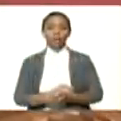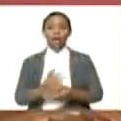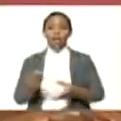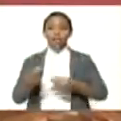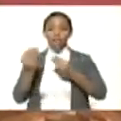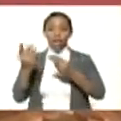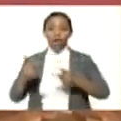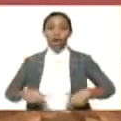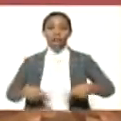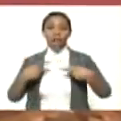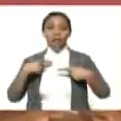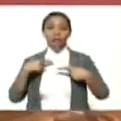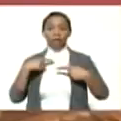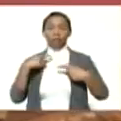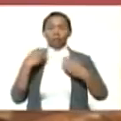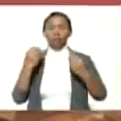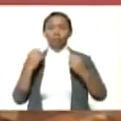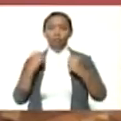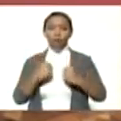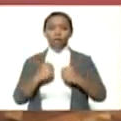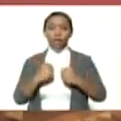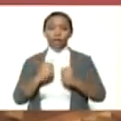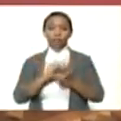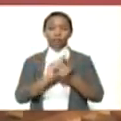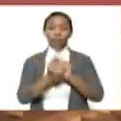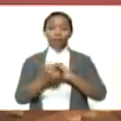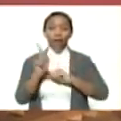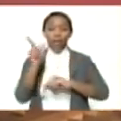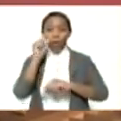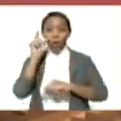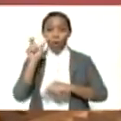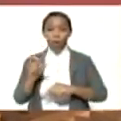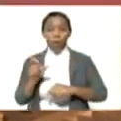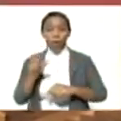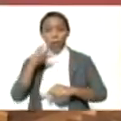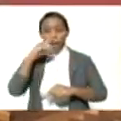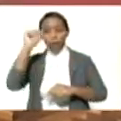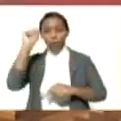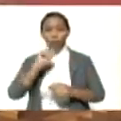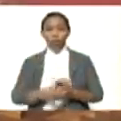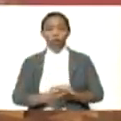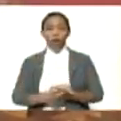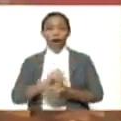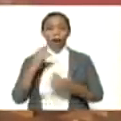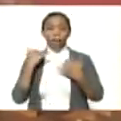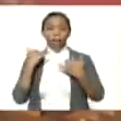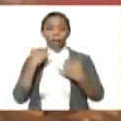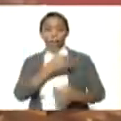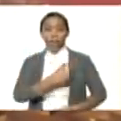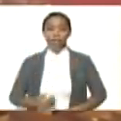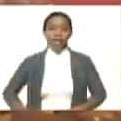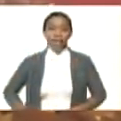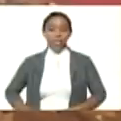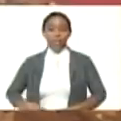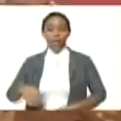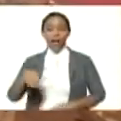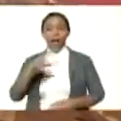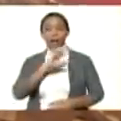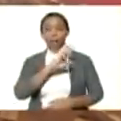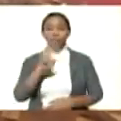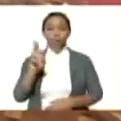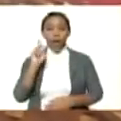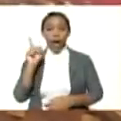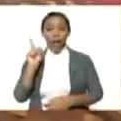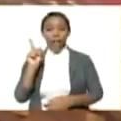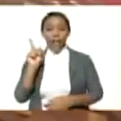la vida tantas vueltas y habiendo convertido a aquel muchacho Nicolás Maduro en presidente de la República, aquel